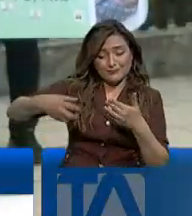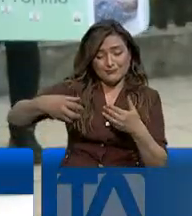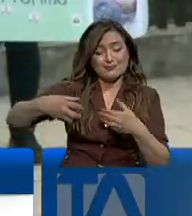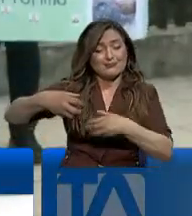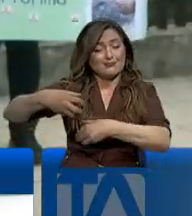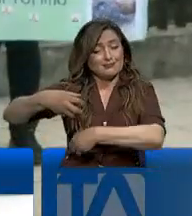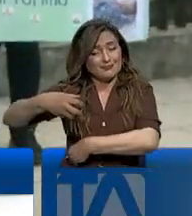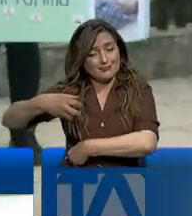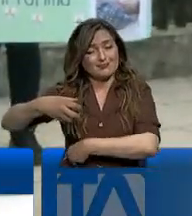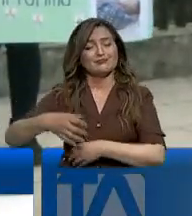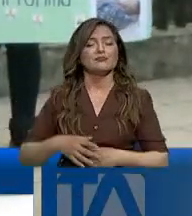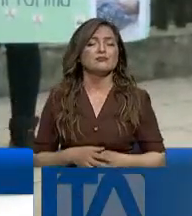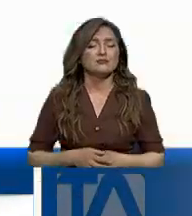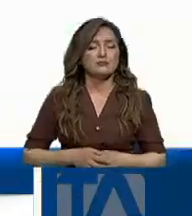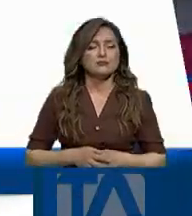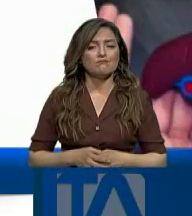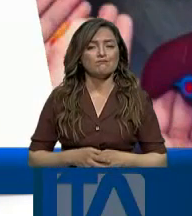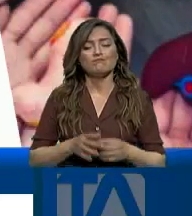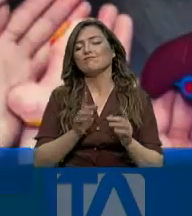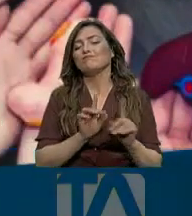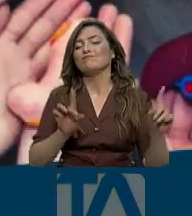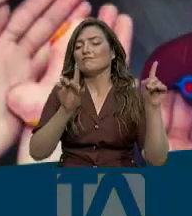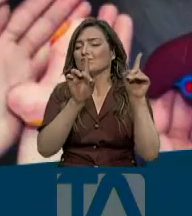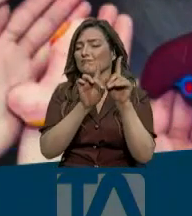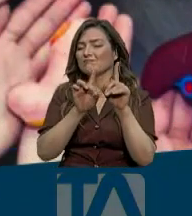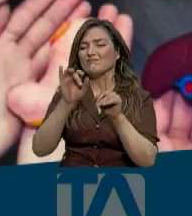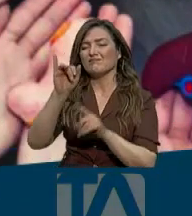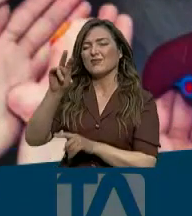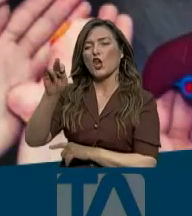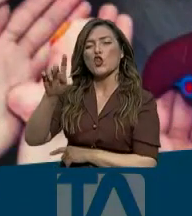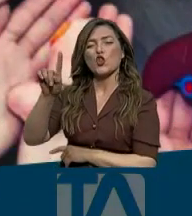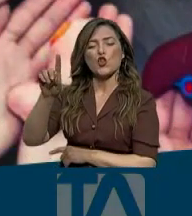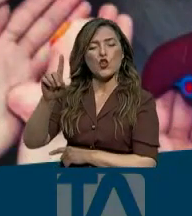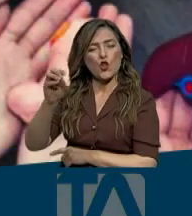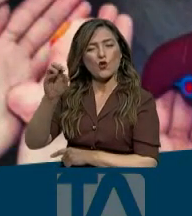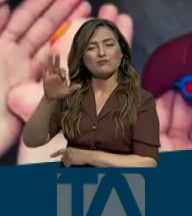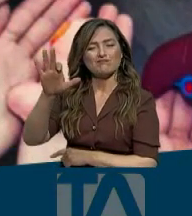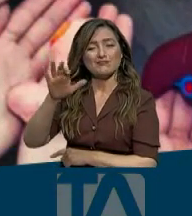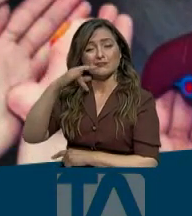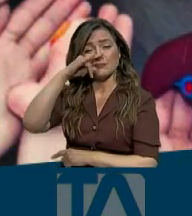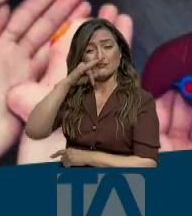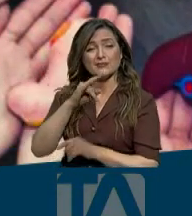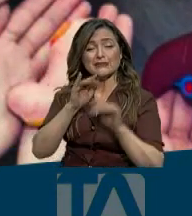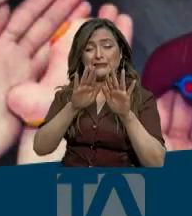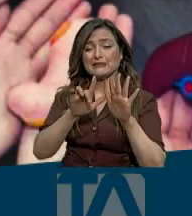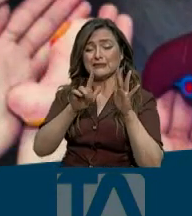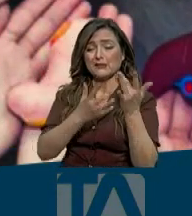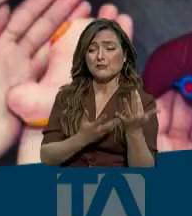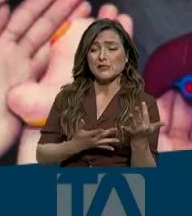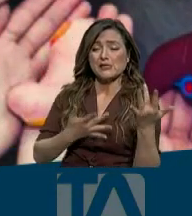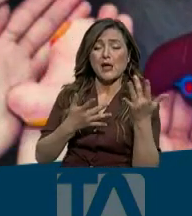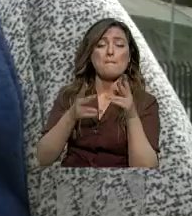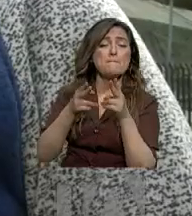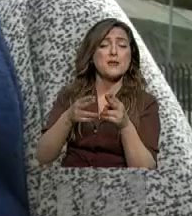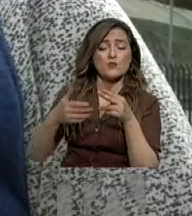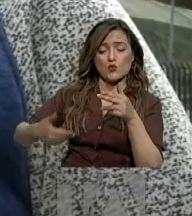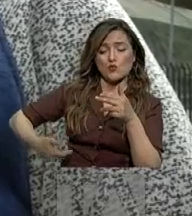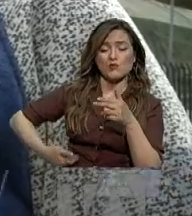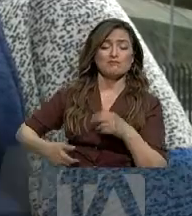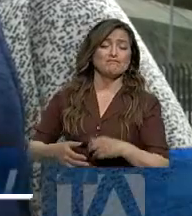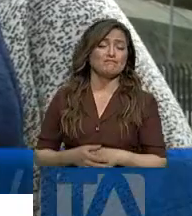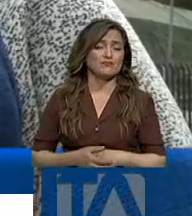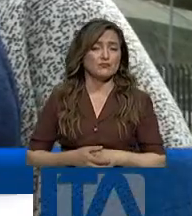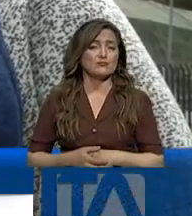hepático según cifras de lyndon 17 niños están al momento en la lista de espera para recibir el mismo órgano se